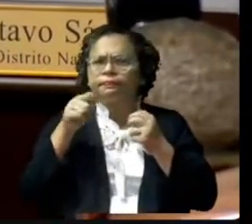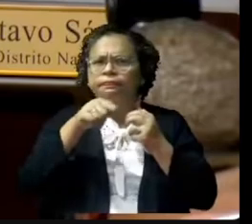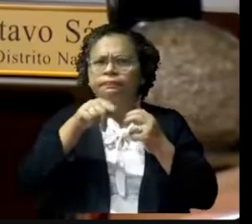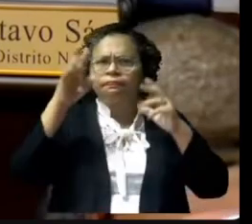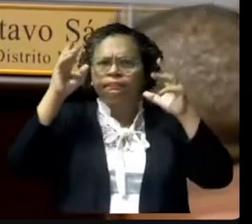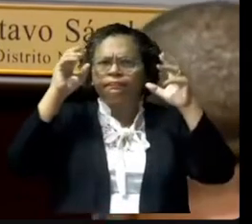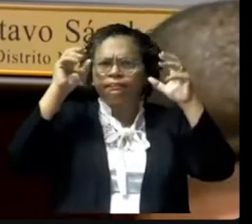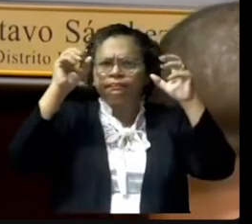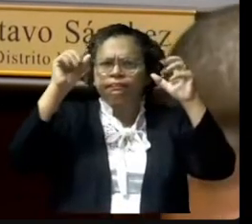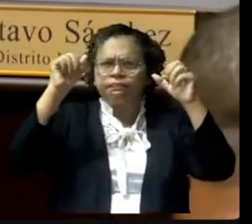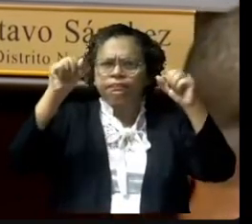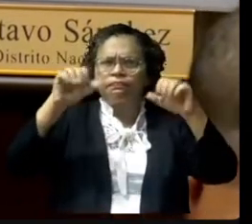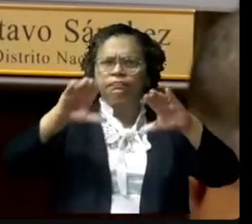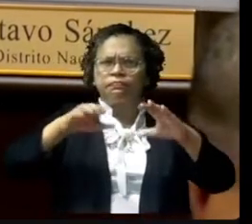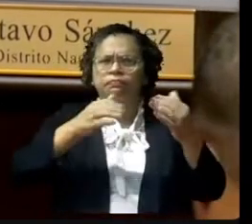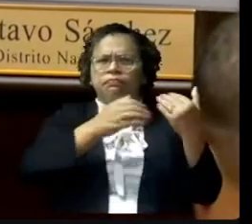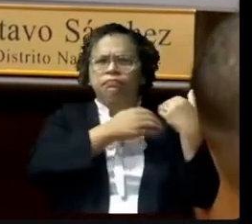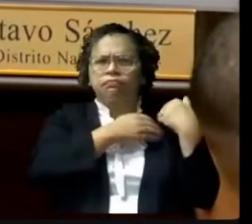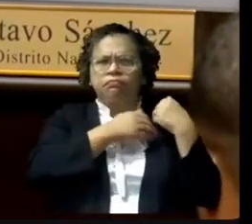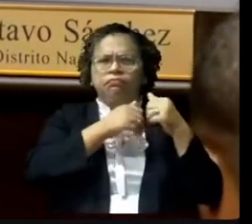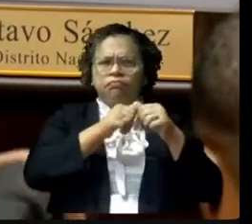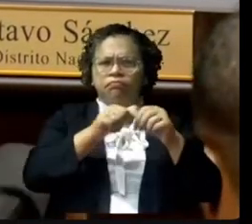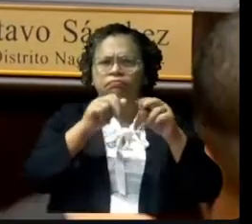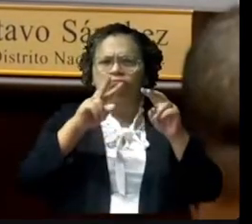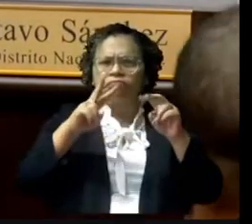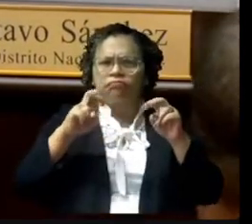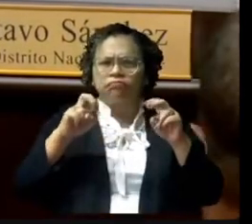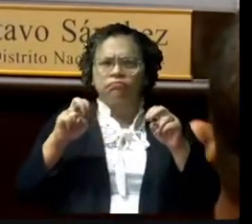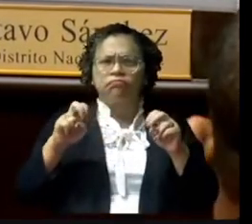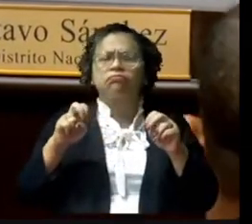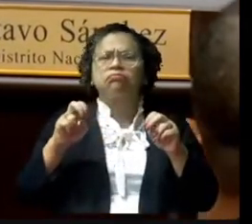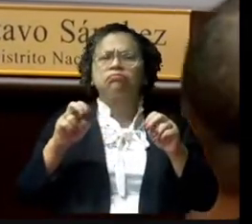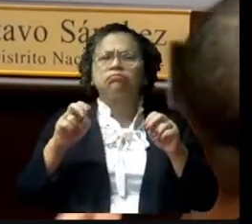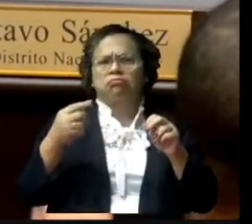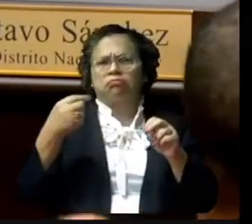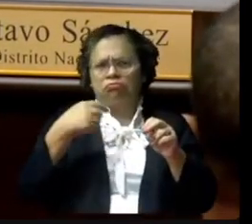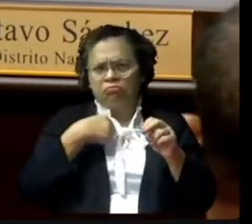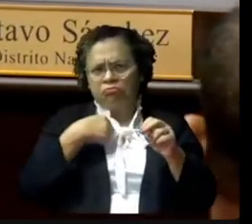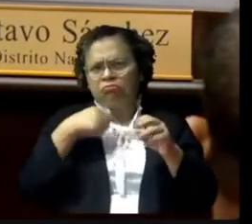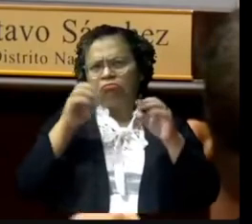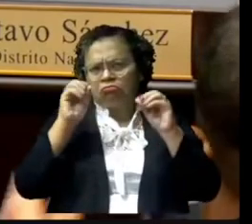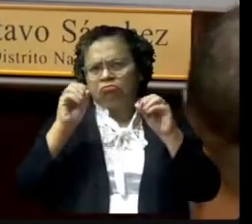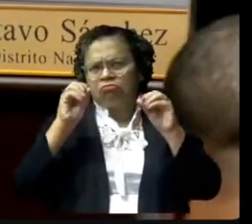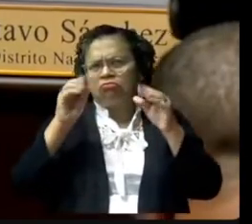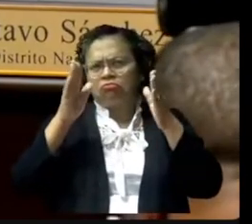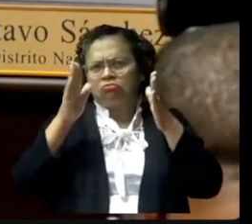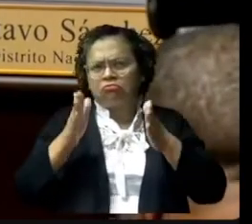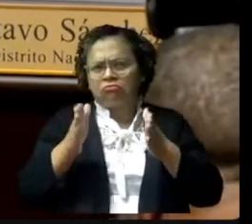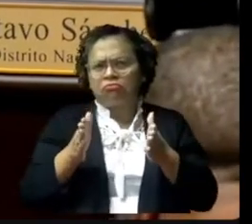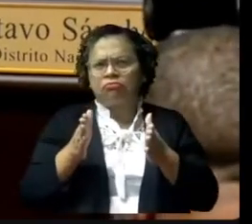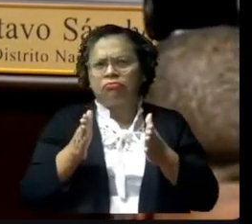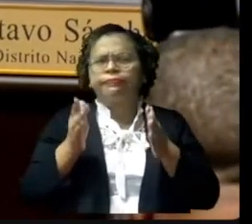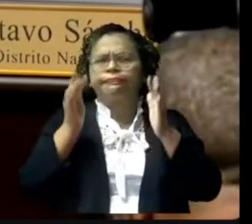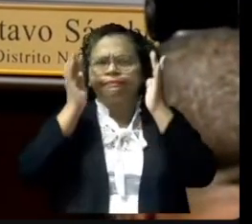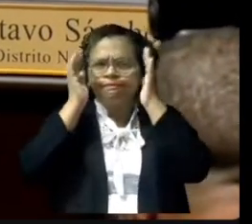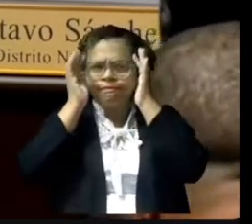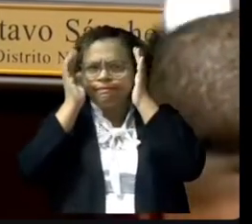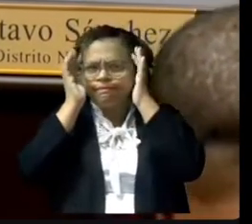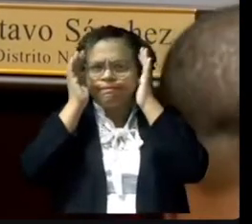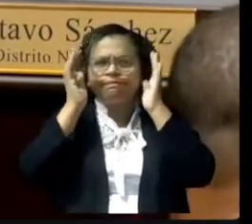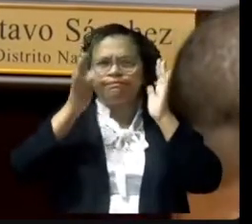como maestra, nos preocupamos por el medio ambiente. Yo entiendo que este proyecto,